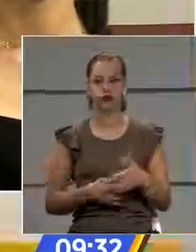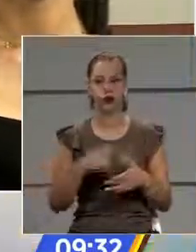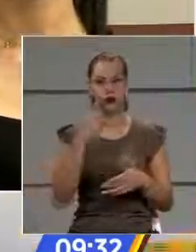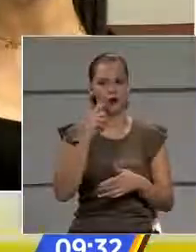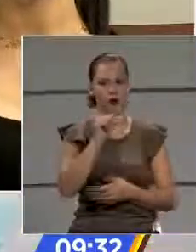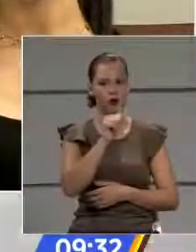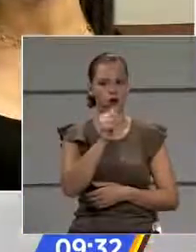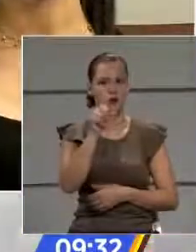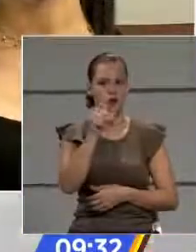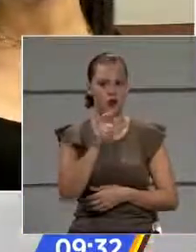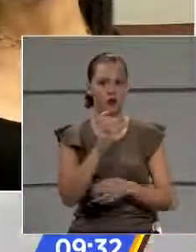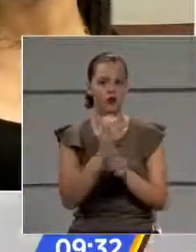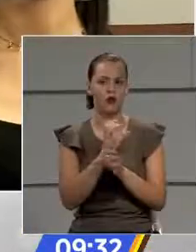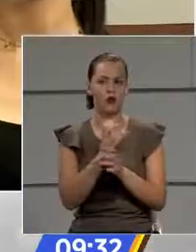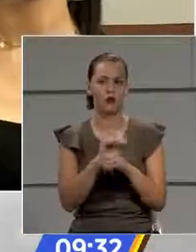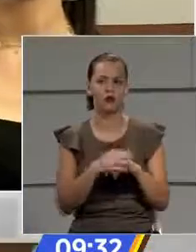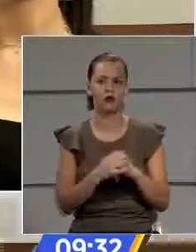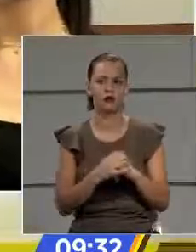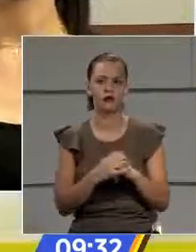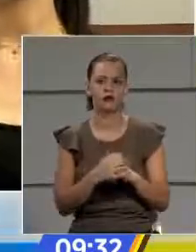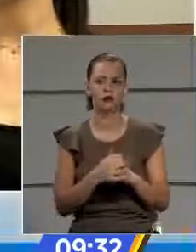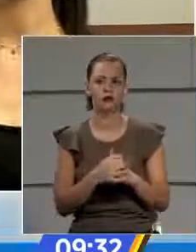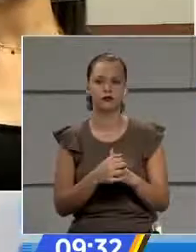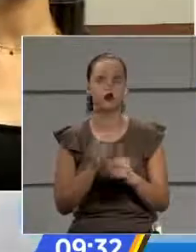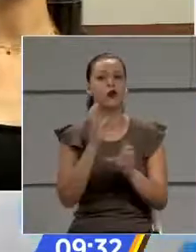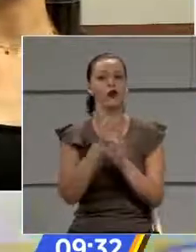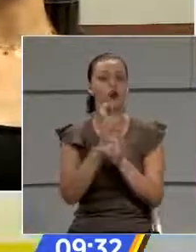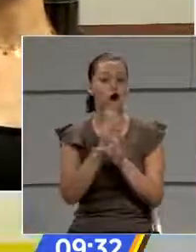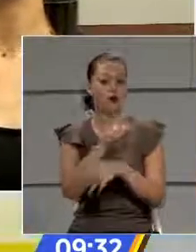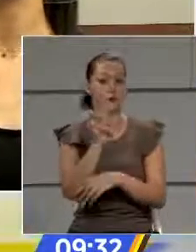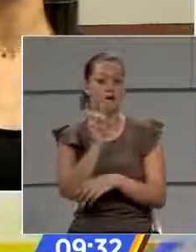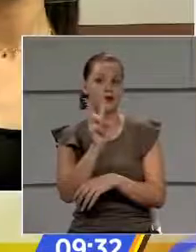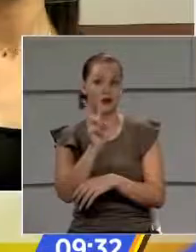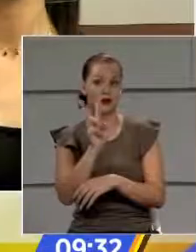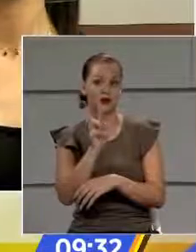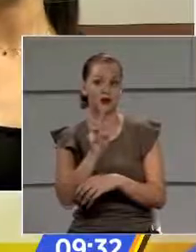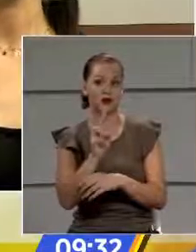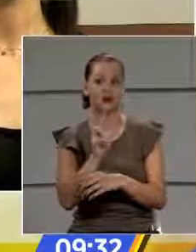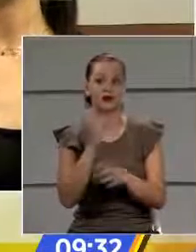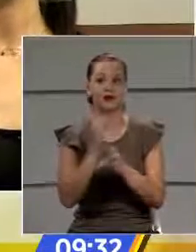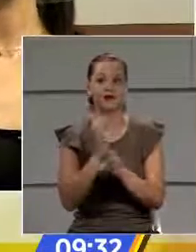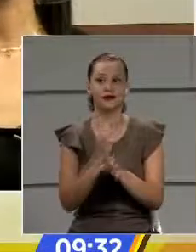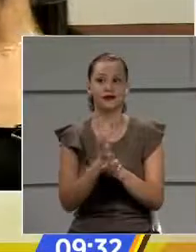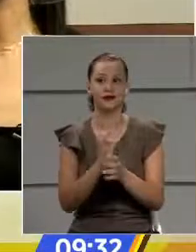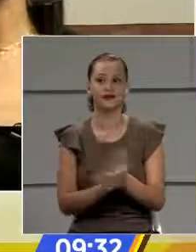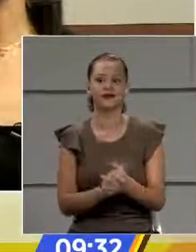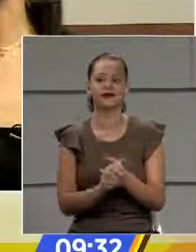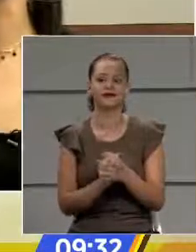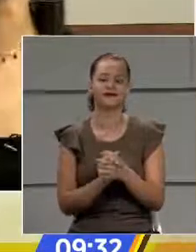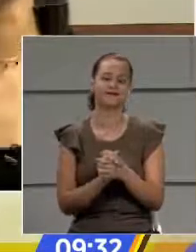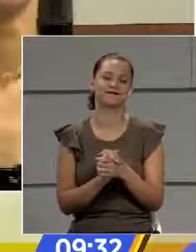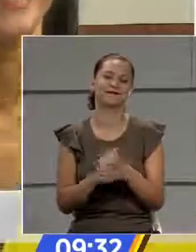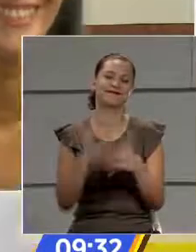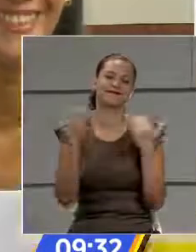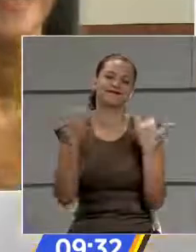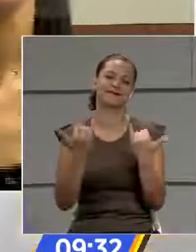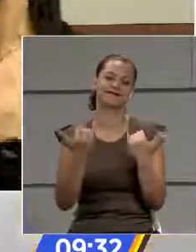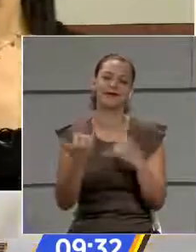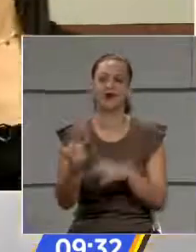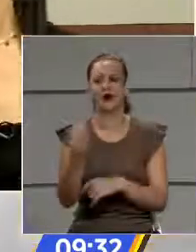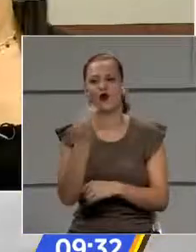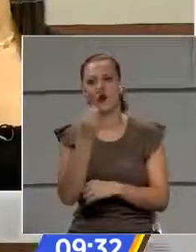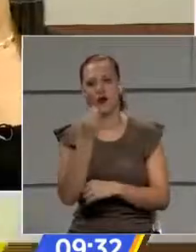lado. Suba. Ay, no, para arriba. Cuidado con el virus. Ay, ahí viene. Ay, cuidado. Ay, sí, no. Ya, se lo